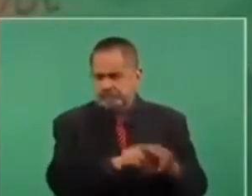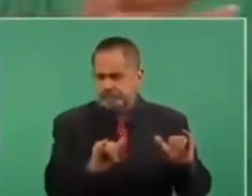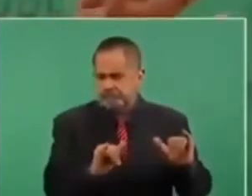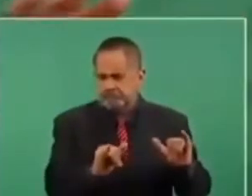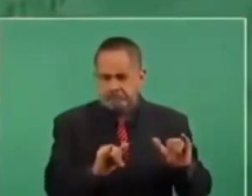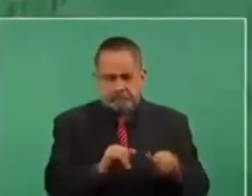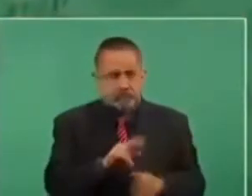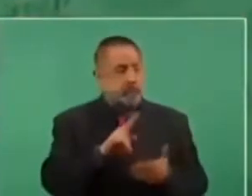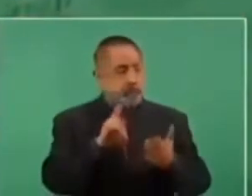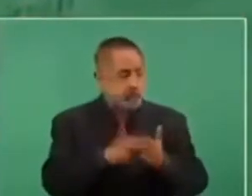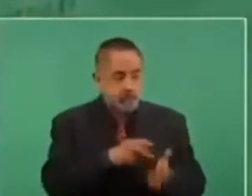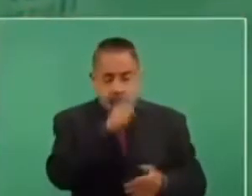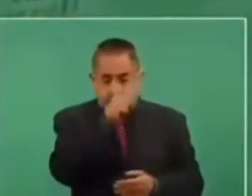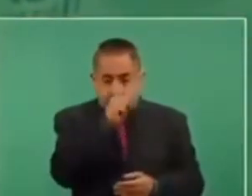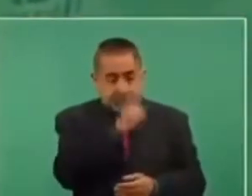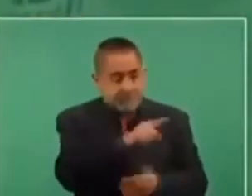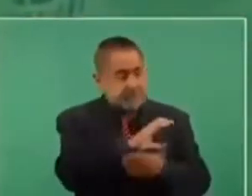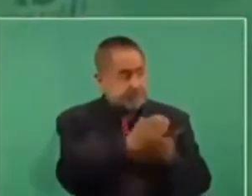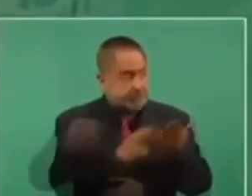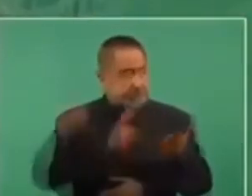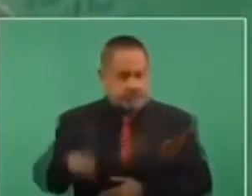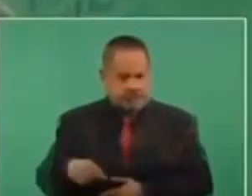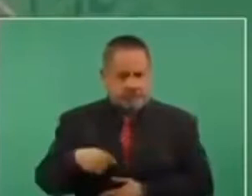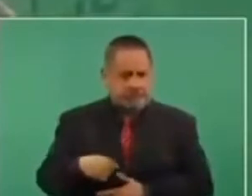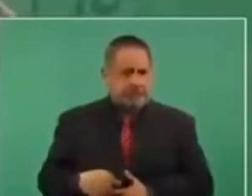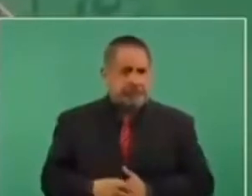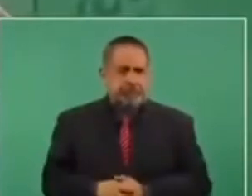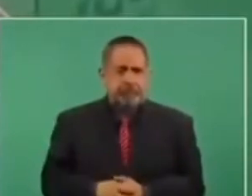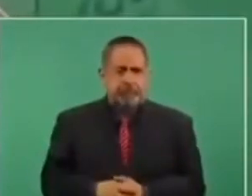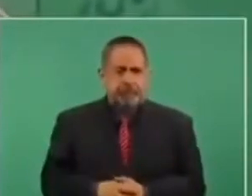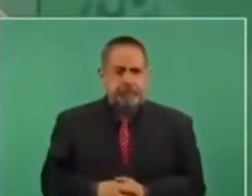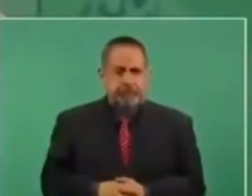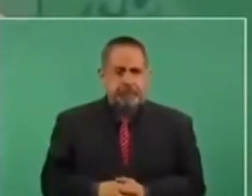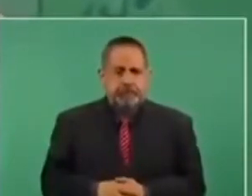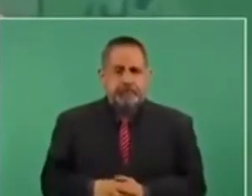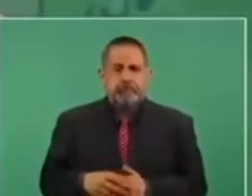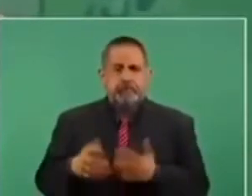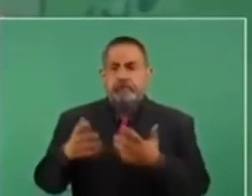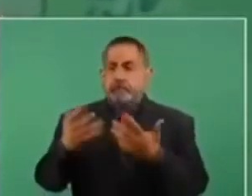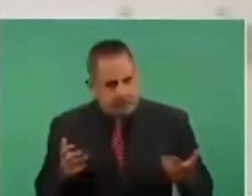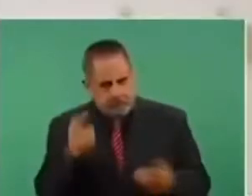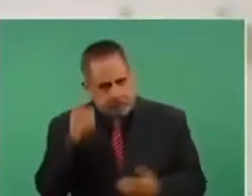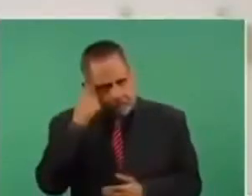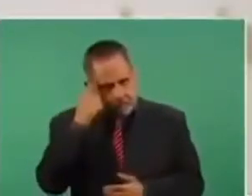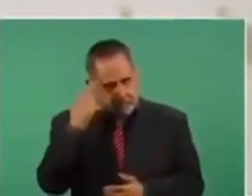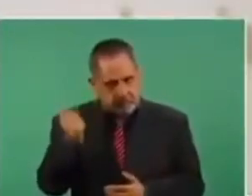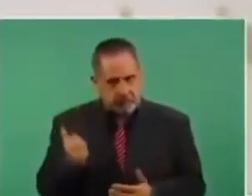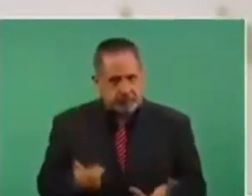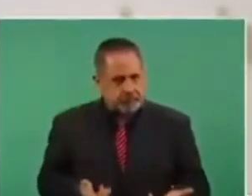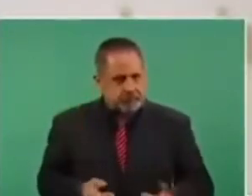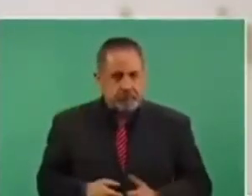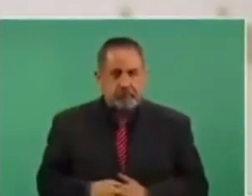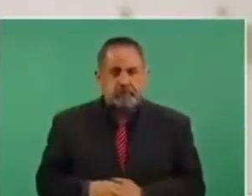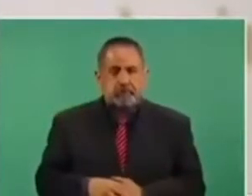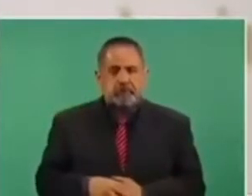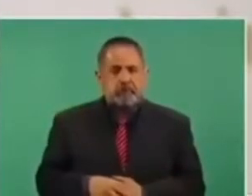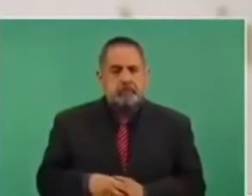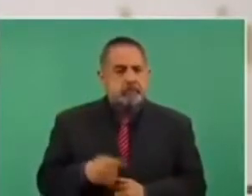que ya no se renovaba y se quedó la planta sin gas natural. No podíamos